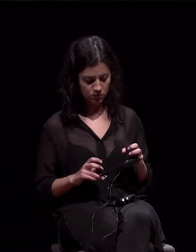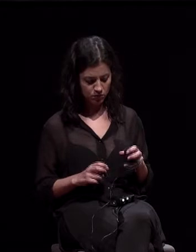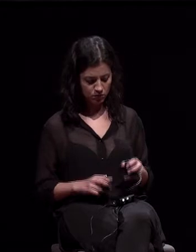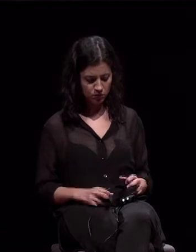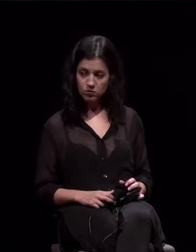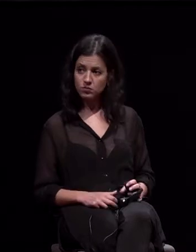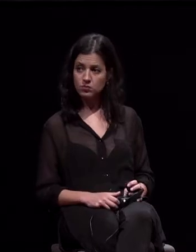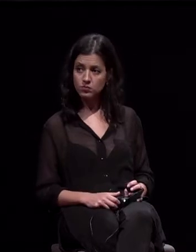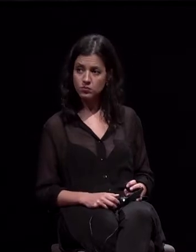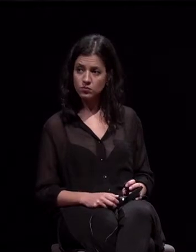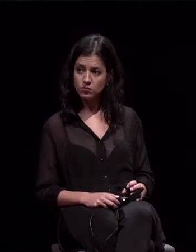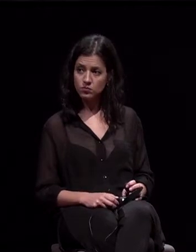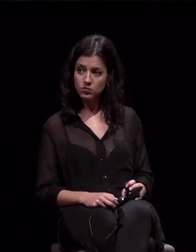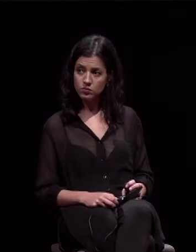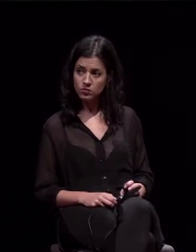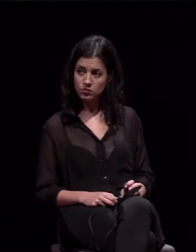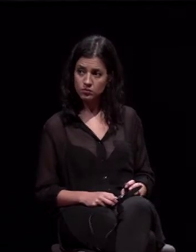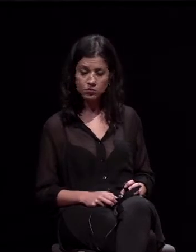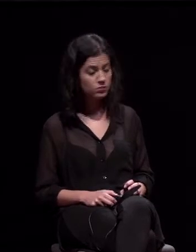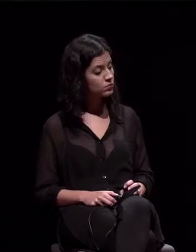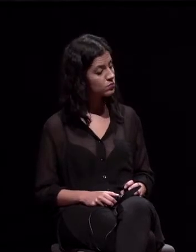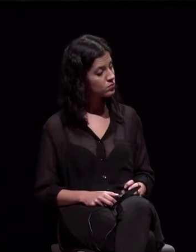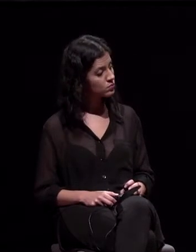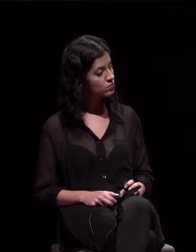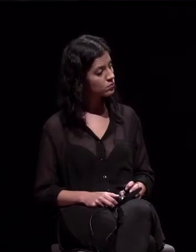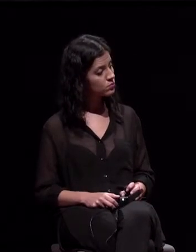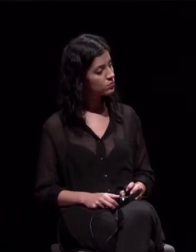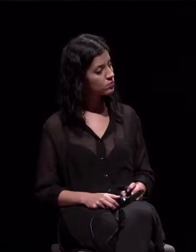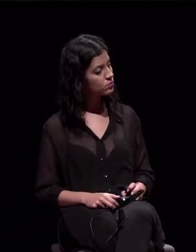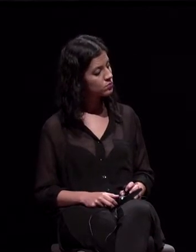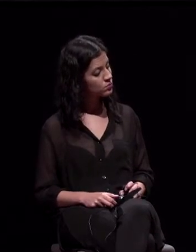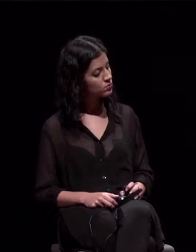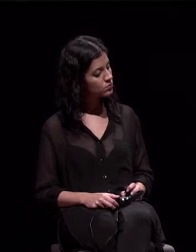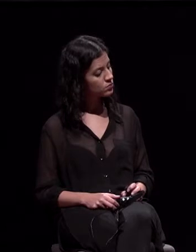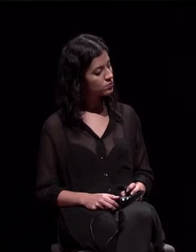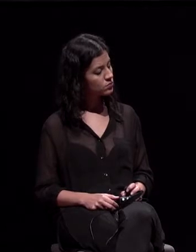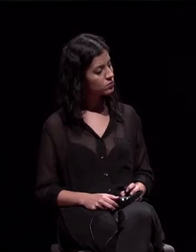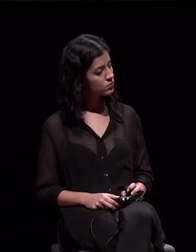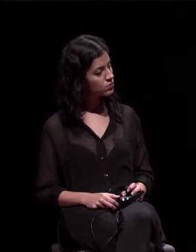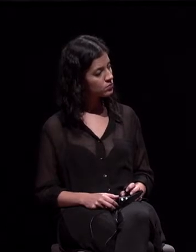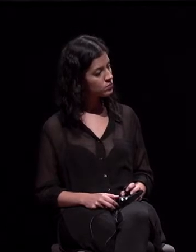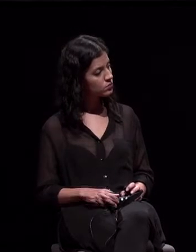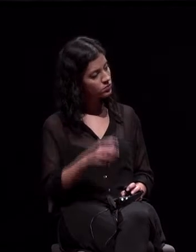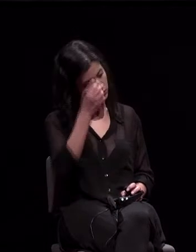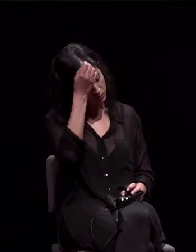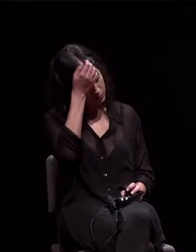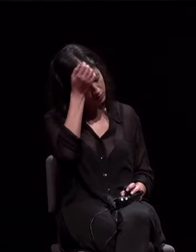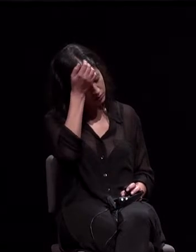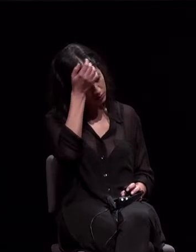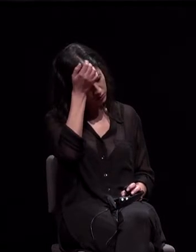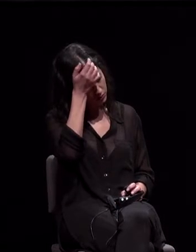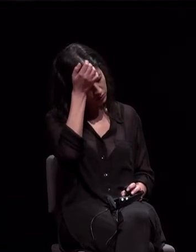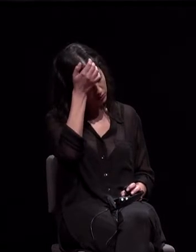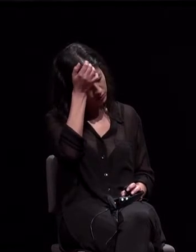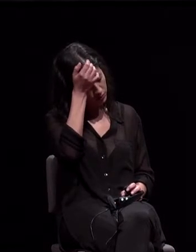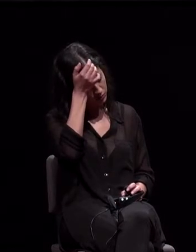bueno, se puede mantener el término nueva museología, se puede seguir apelando a la Mesa Redonda de Santiago. En Gran